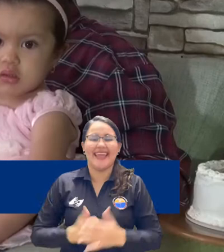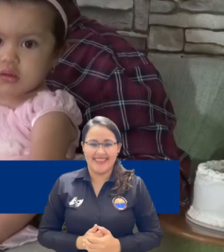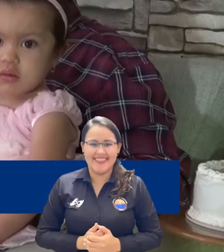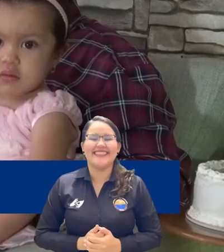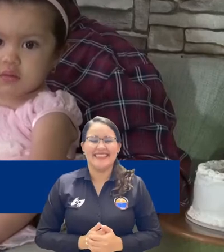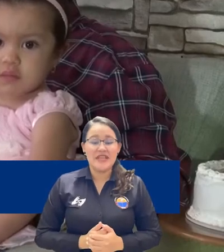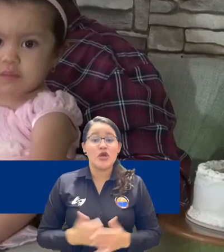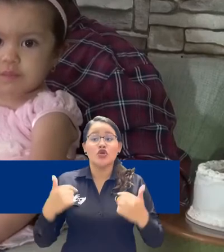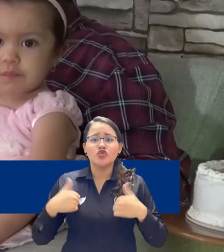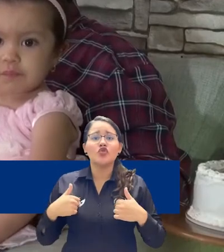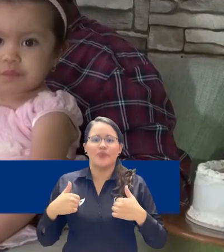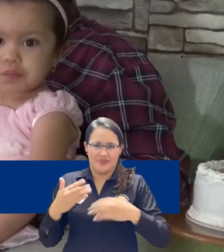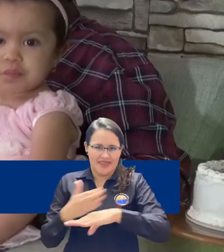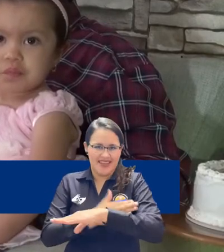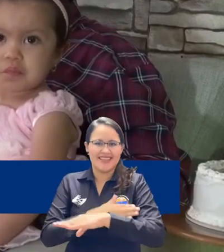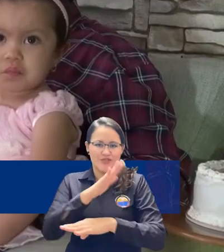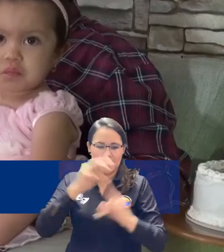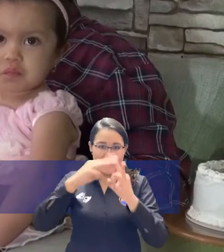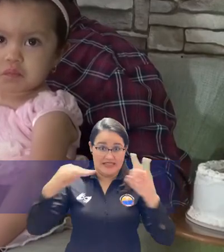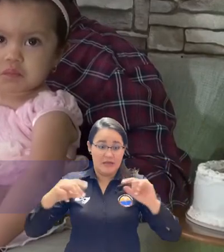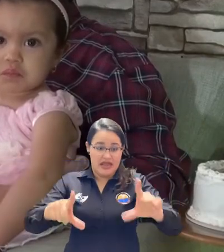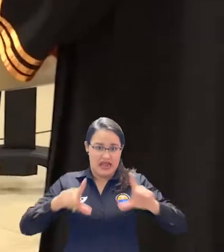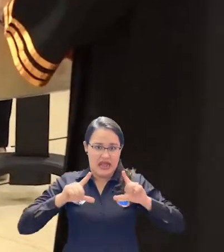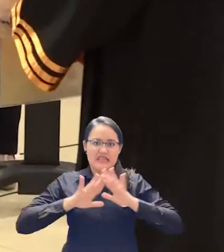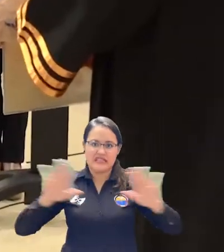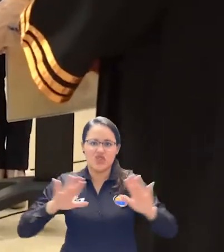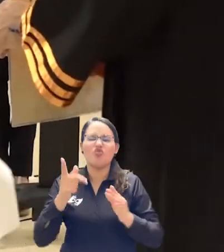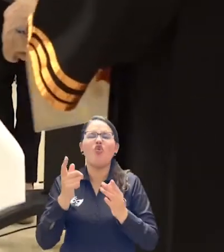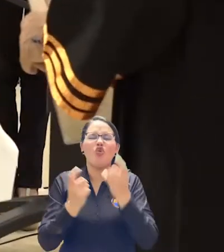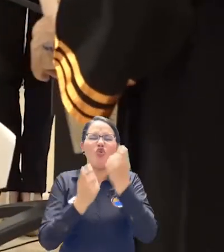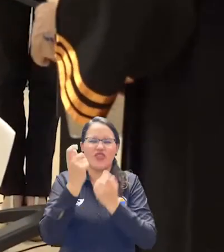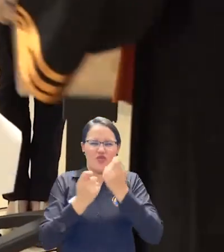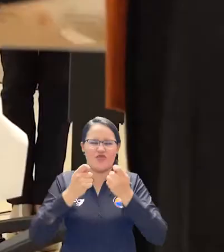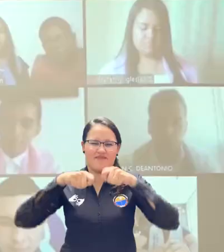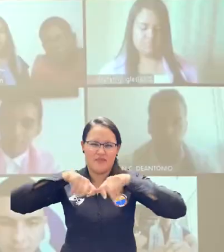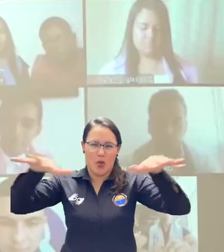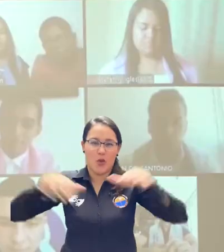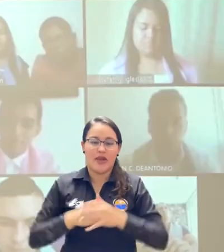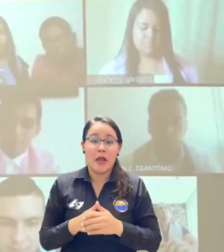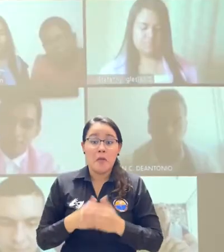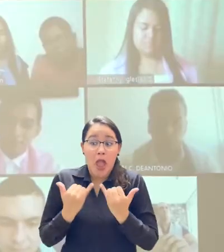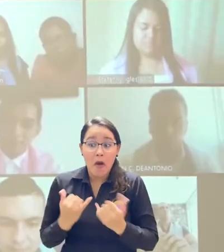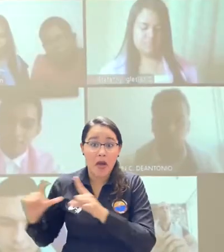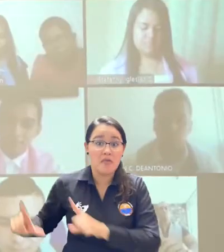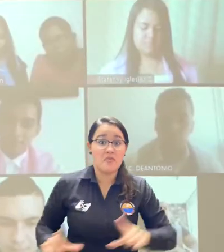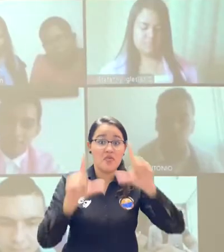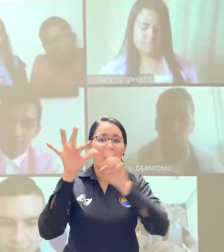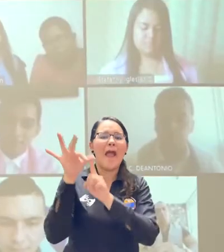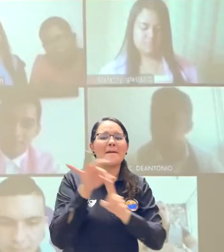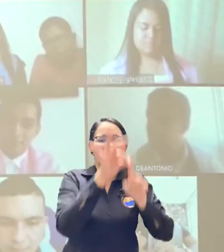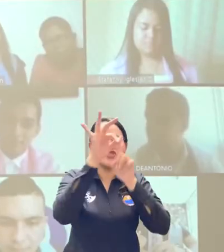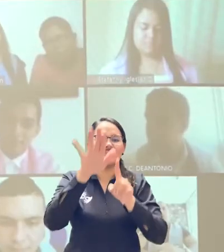egresada de la Universidad del Magdalena del programa de Contaduría Pública en pregrado y pues hoy en el pregrado de especialista en finanzas.